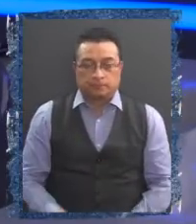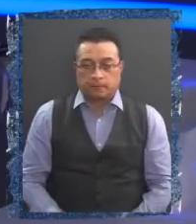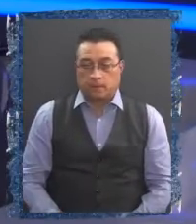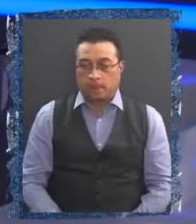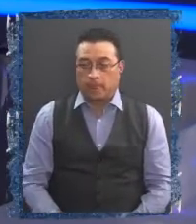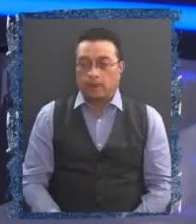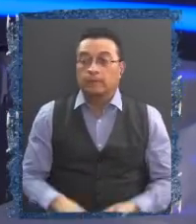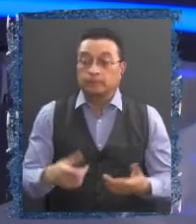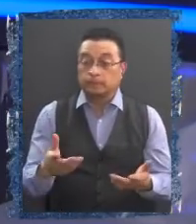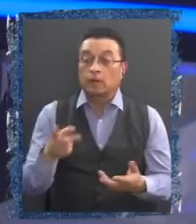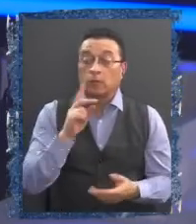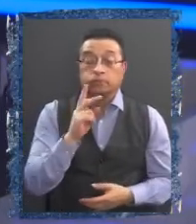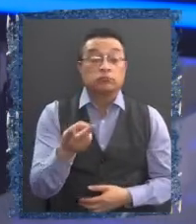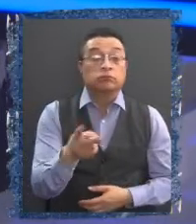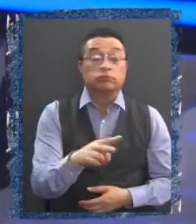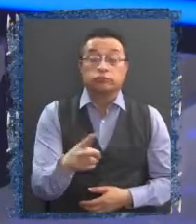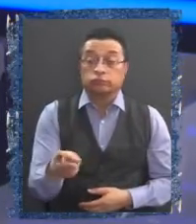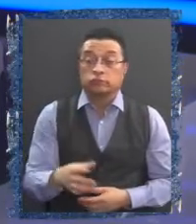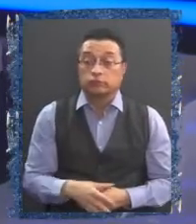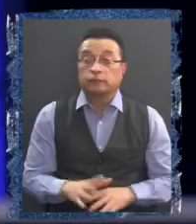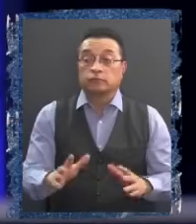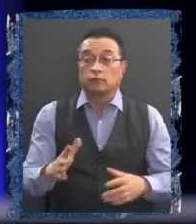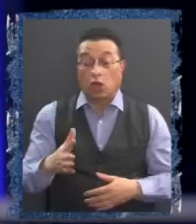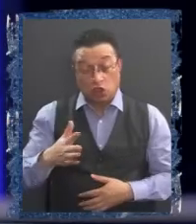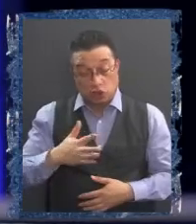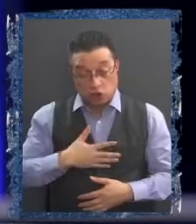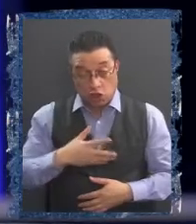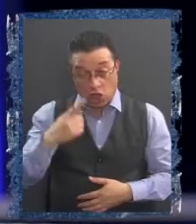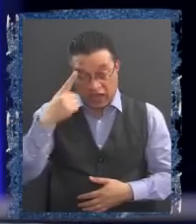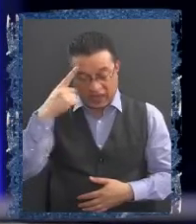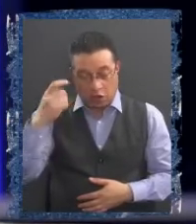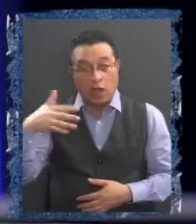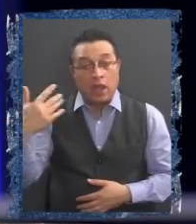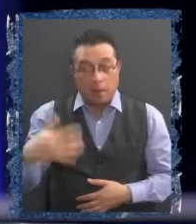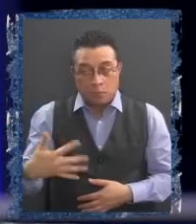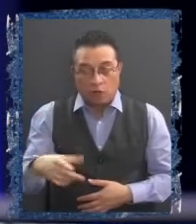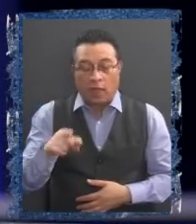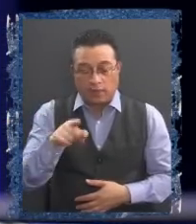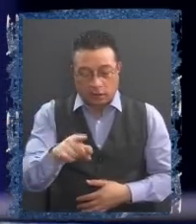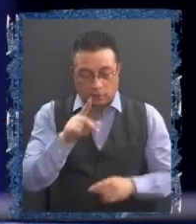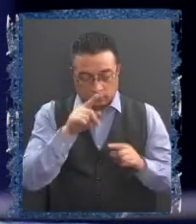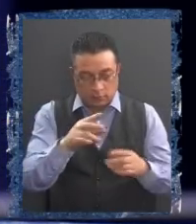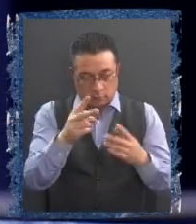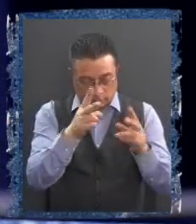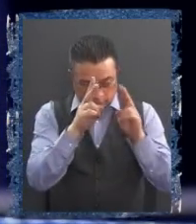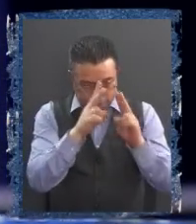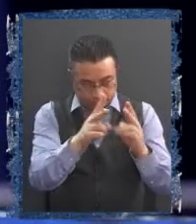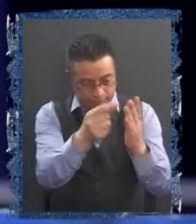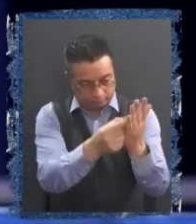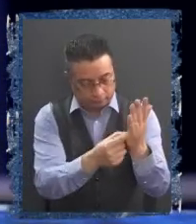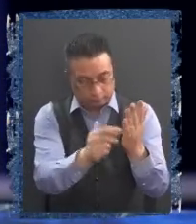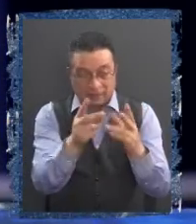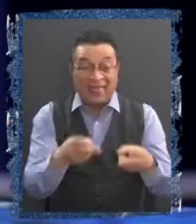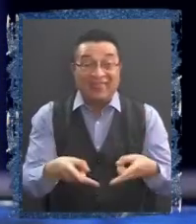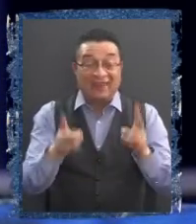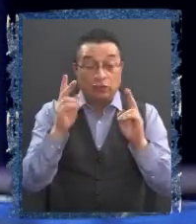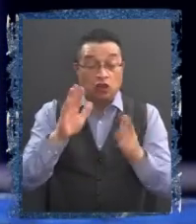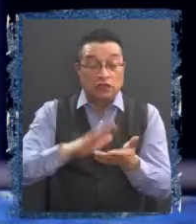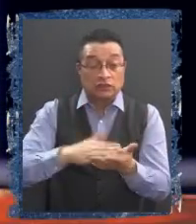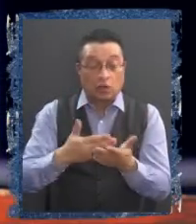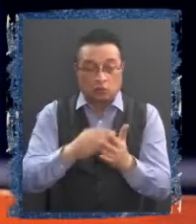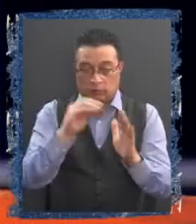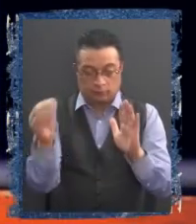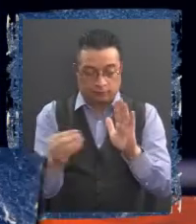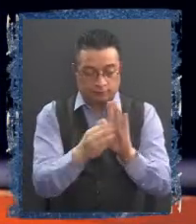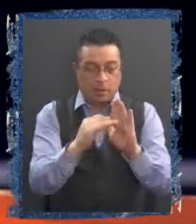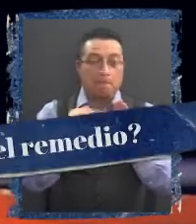Francisco, ¿quién quiere tomar la palabra? A ver, yo creo que aquí es clave entender que el reconocimiento del derecho a la salud se inscribe en una definición